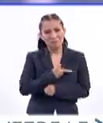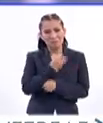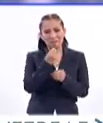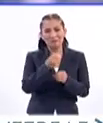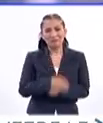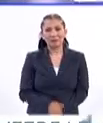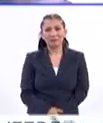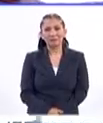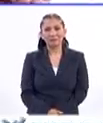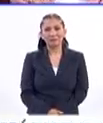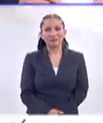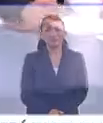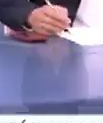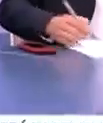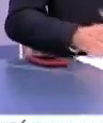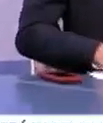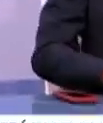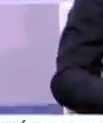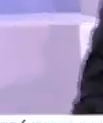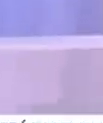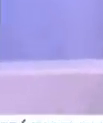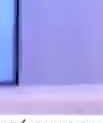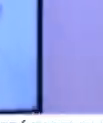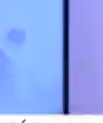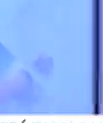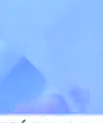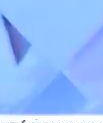gustar mucho. Gran festival, regresamos.